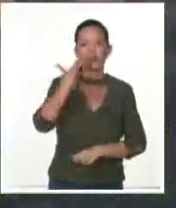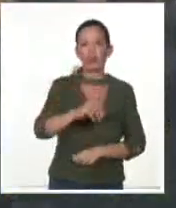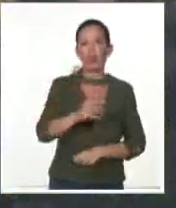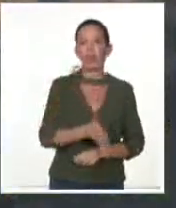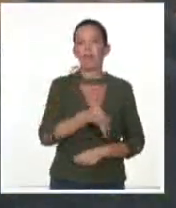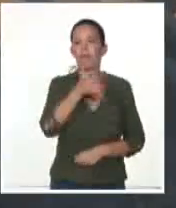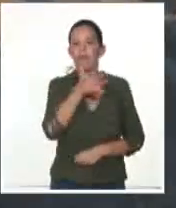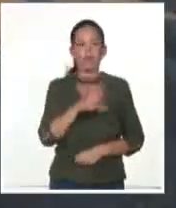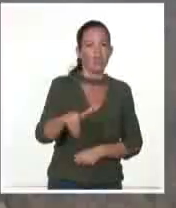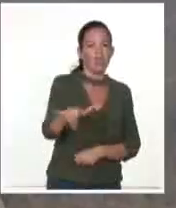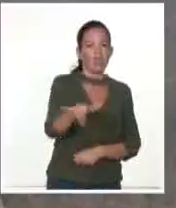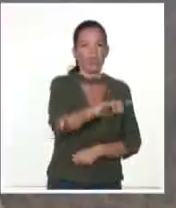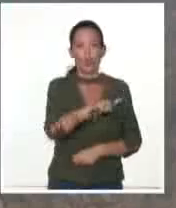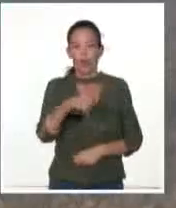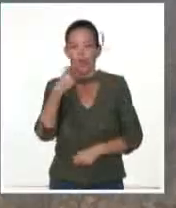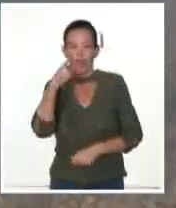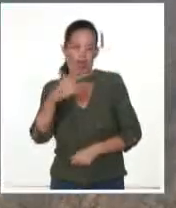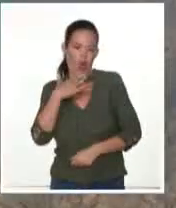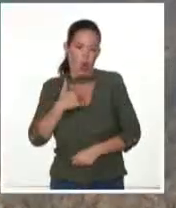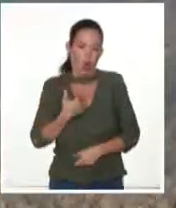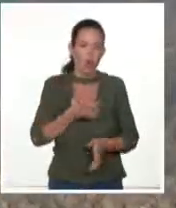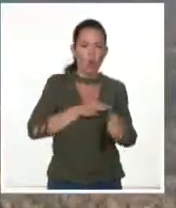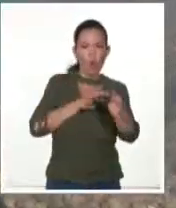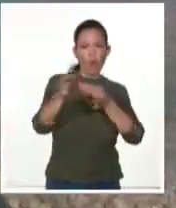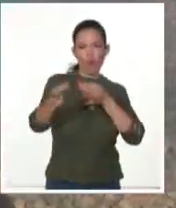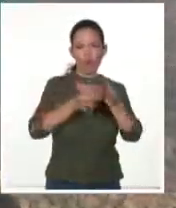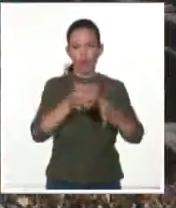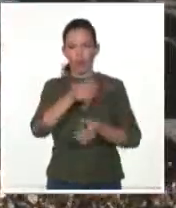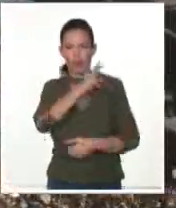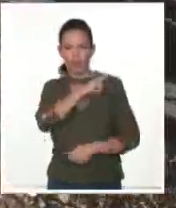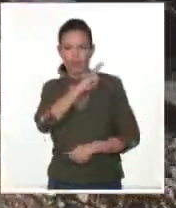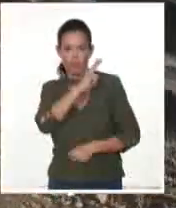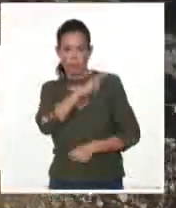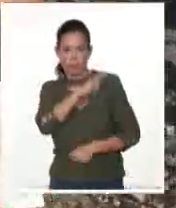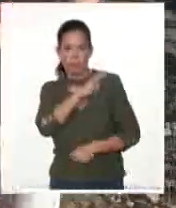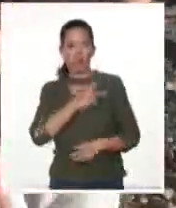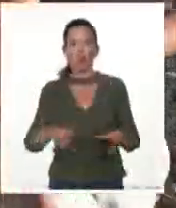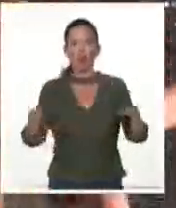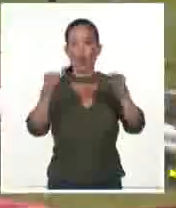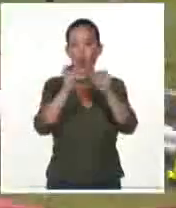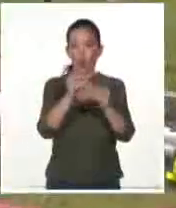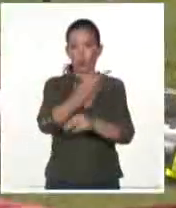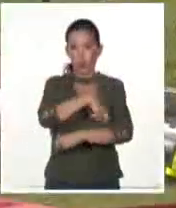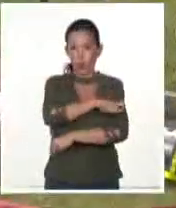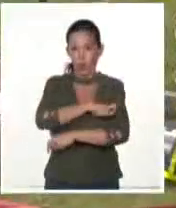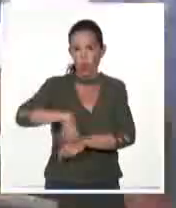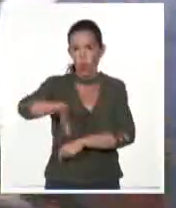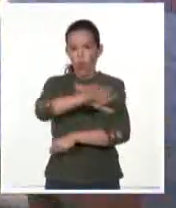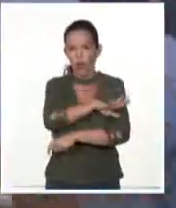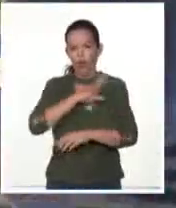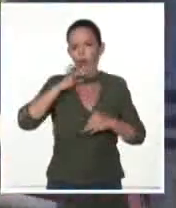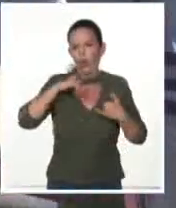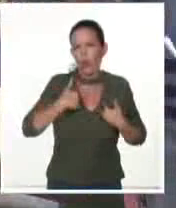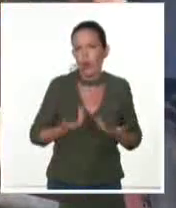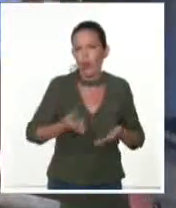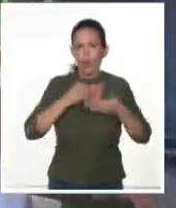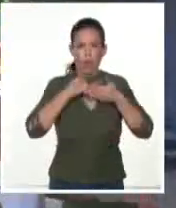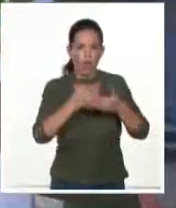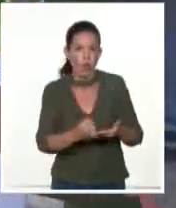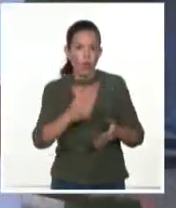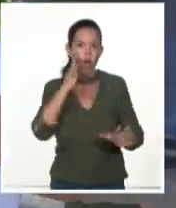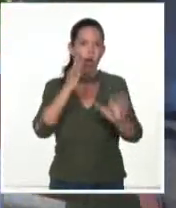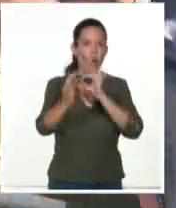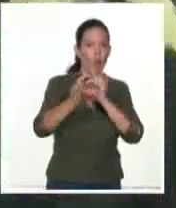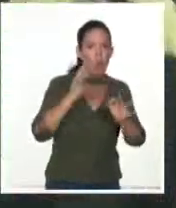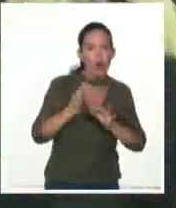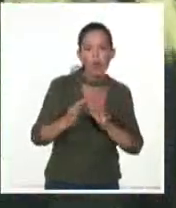la preparación de los órganos de dirección y de mando junto a la población ante posibles desastres. Integrantes del Consejo